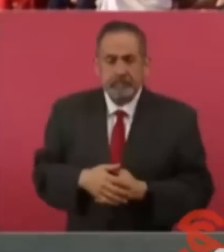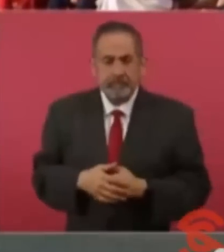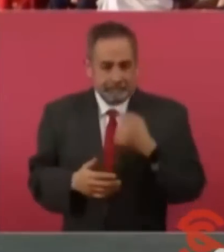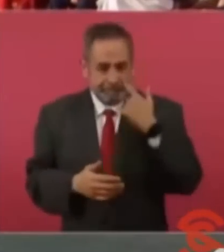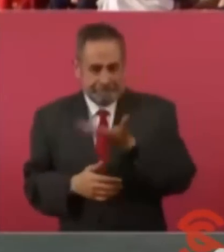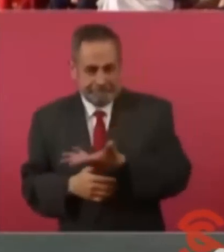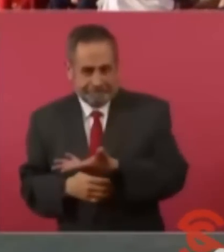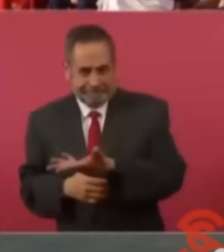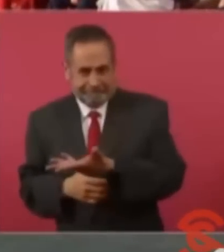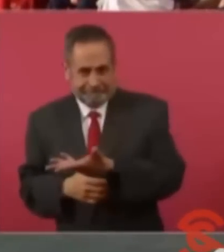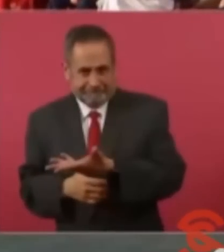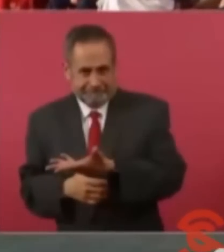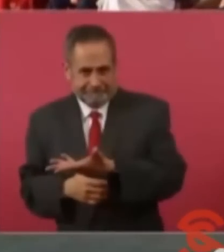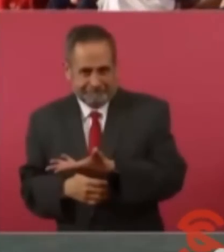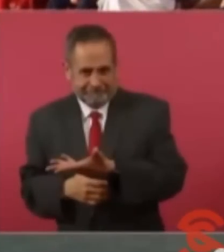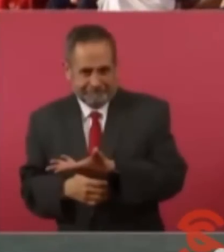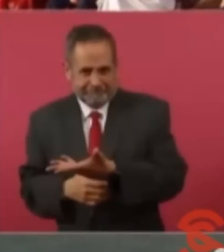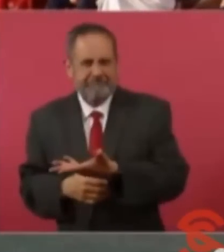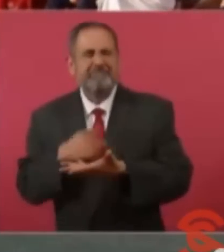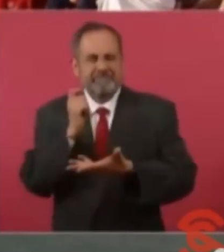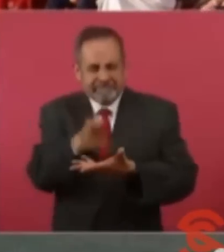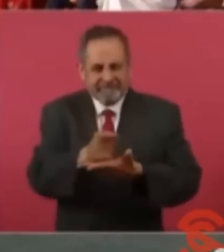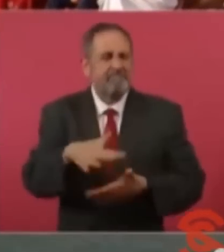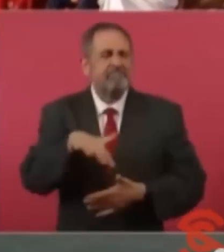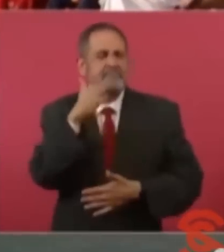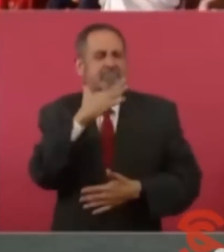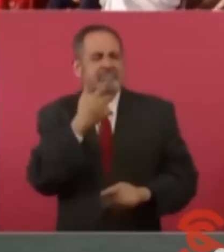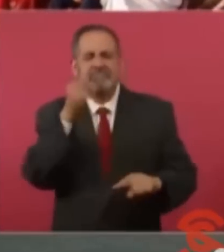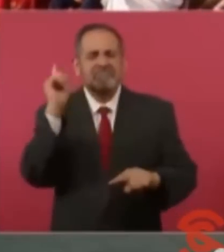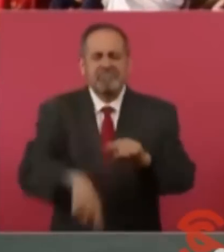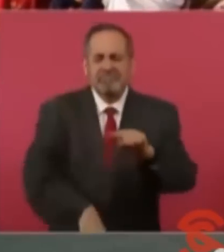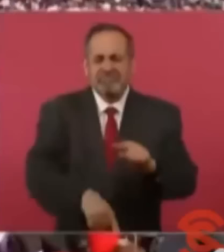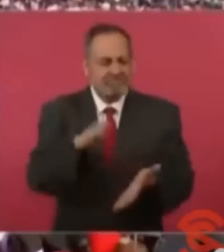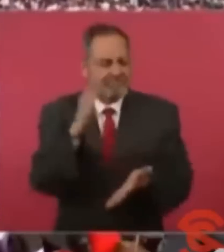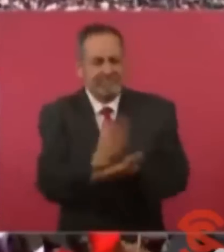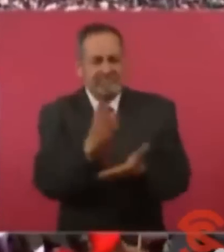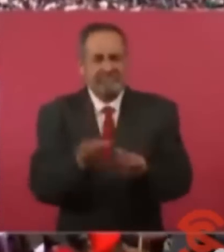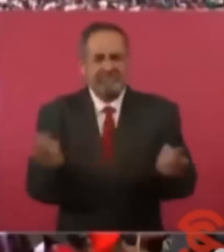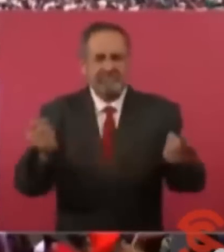es acabar con la corrupción.